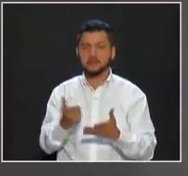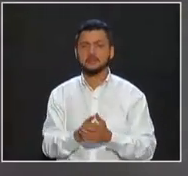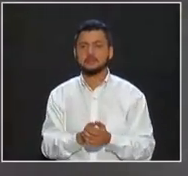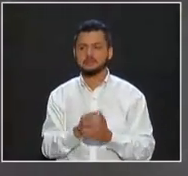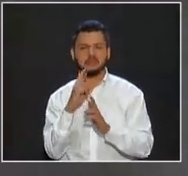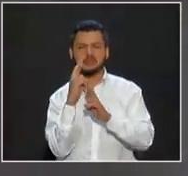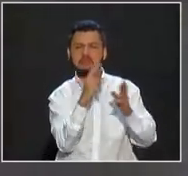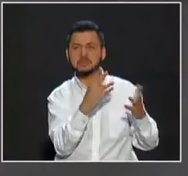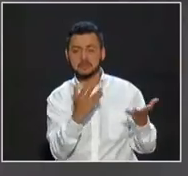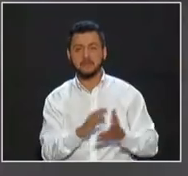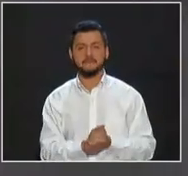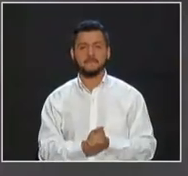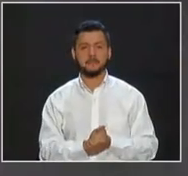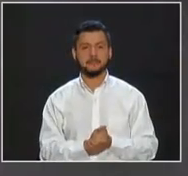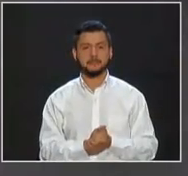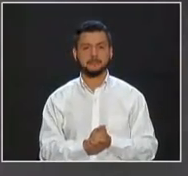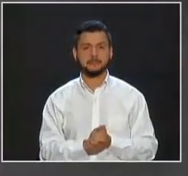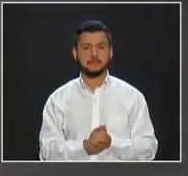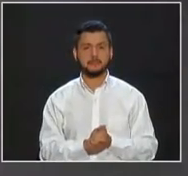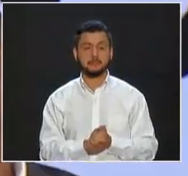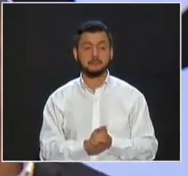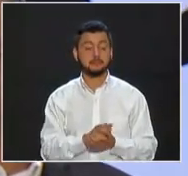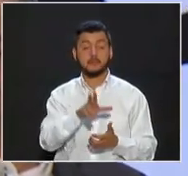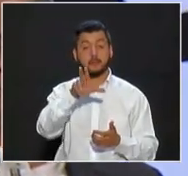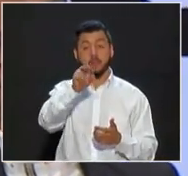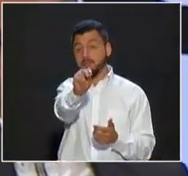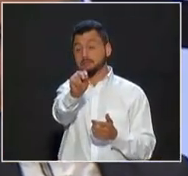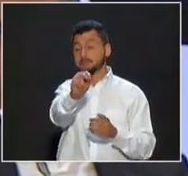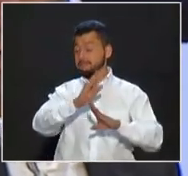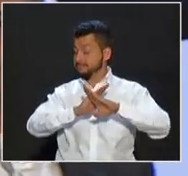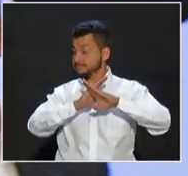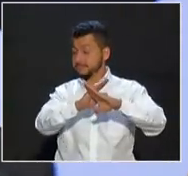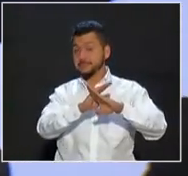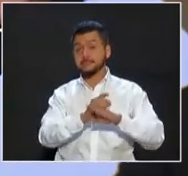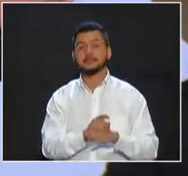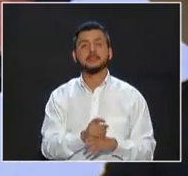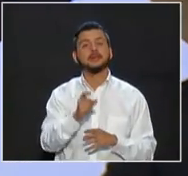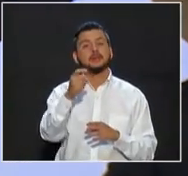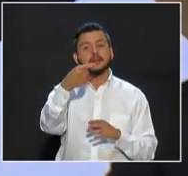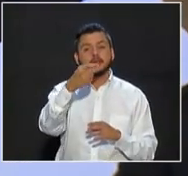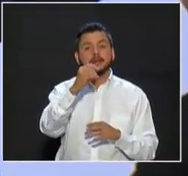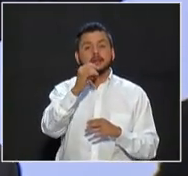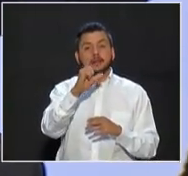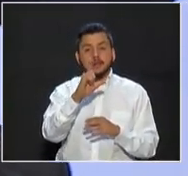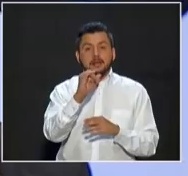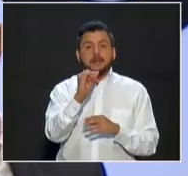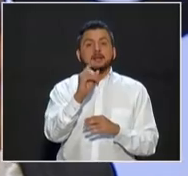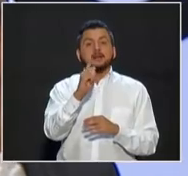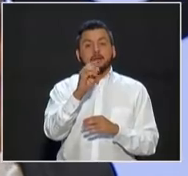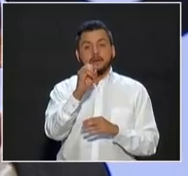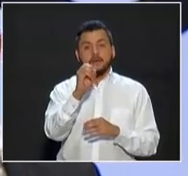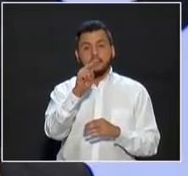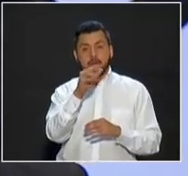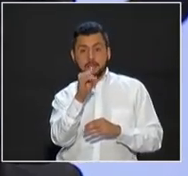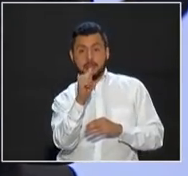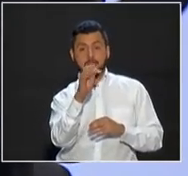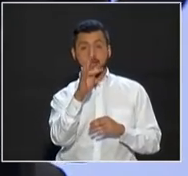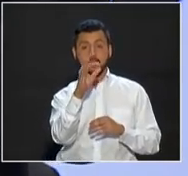nosotros le decimos totalmente no al glifosato en eso no me quedó claro si él estaba a favor o en contra